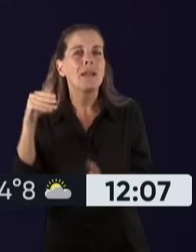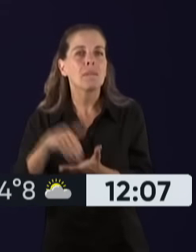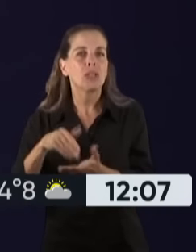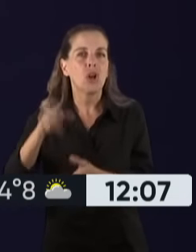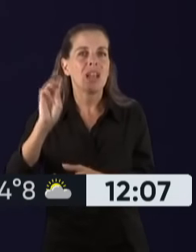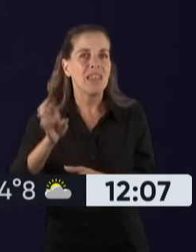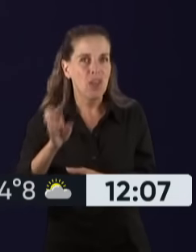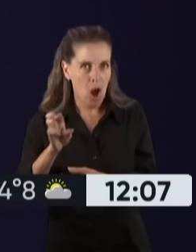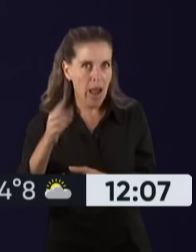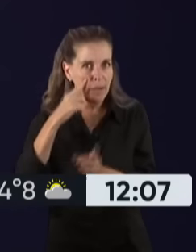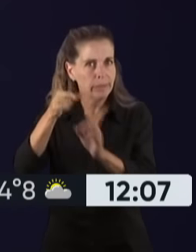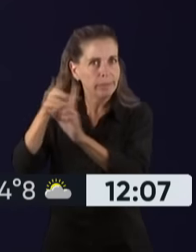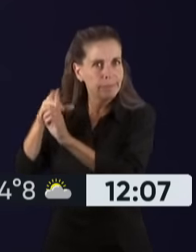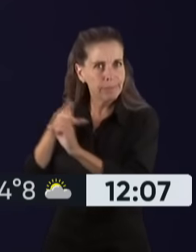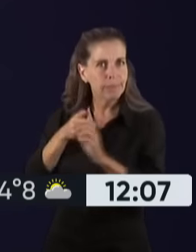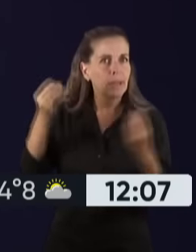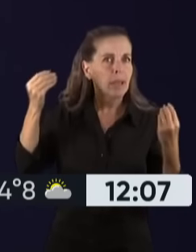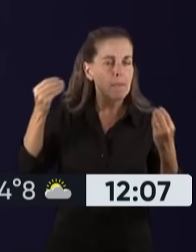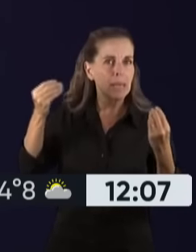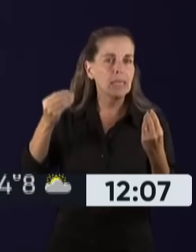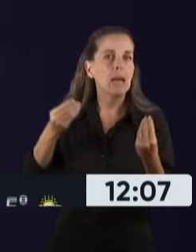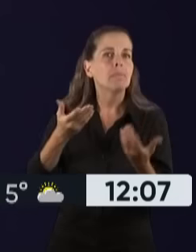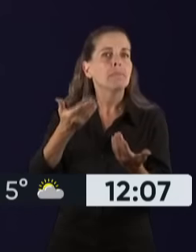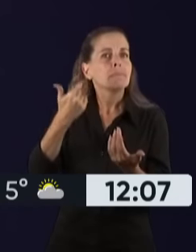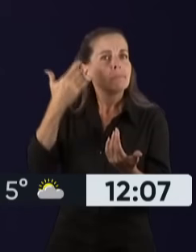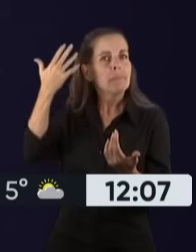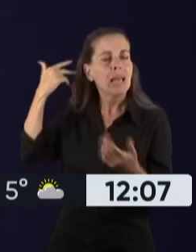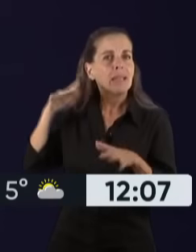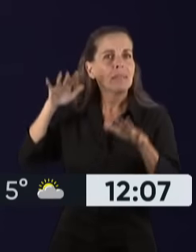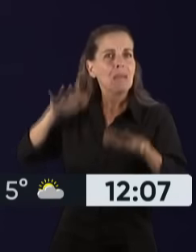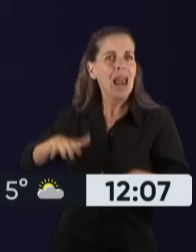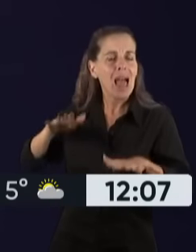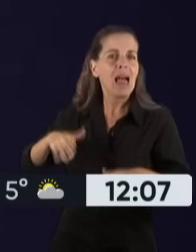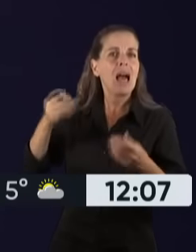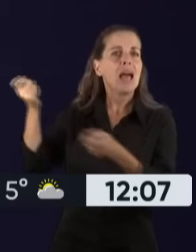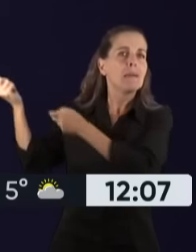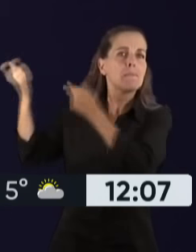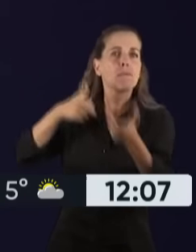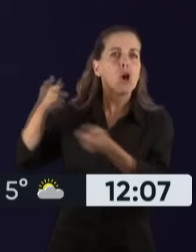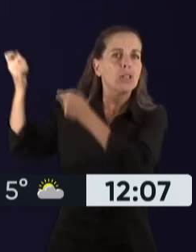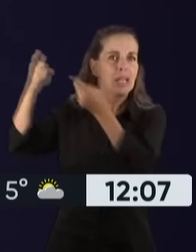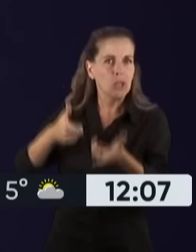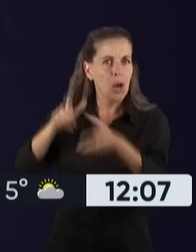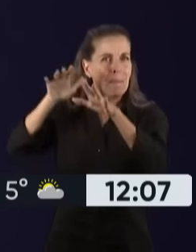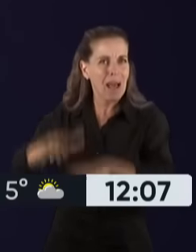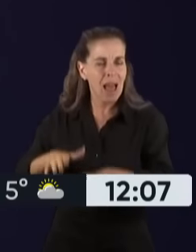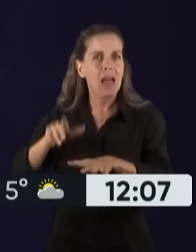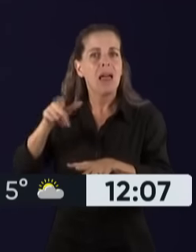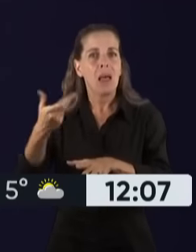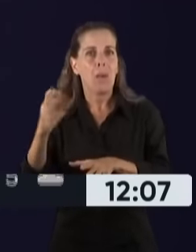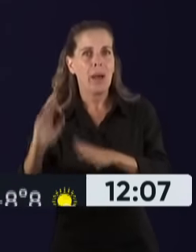importadores que por supuesto había frenado no Solo que había frenado las importaciones sino que además estaba frenando